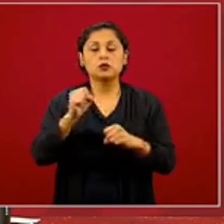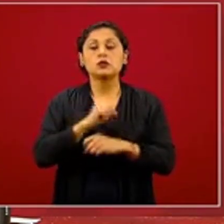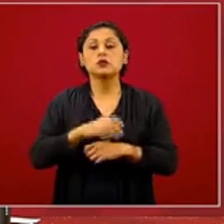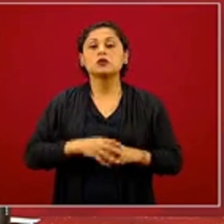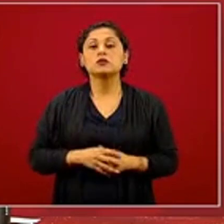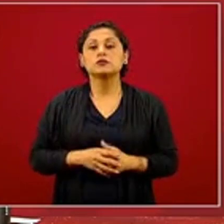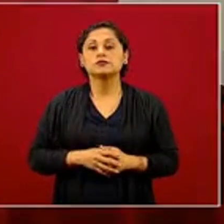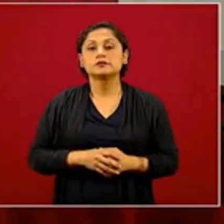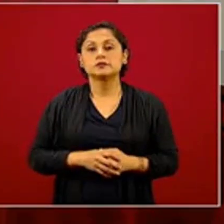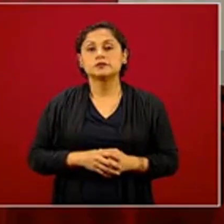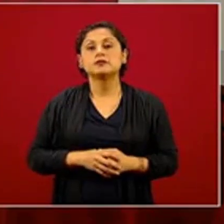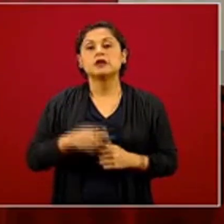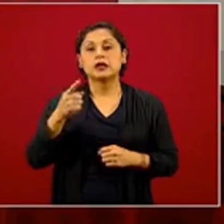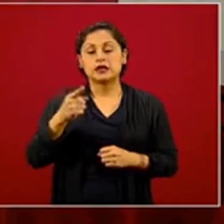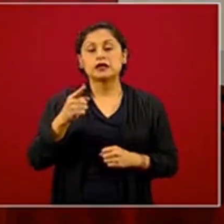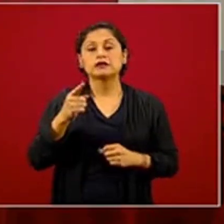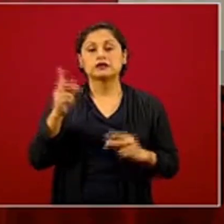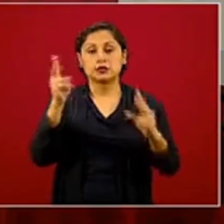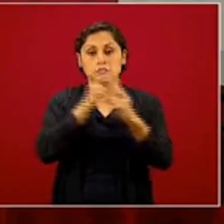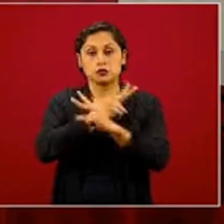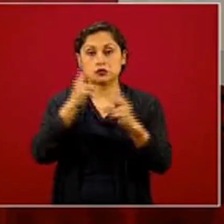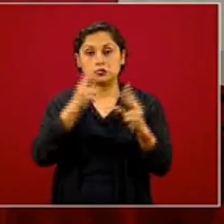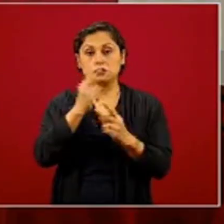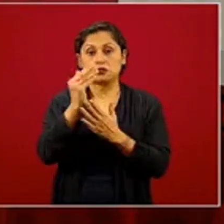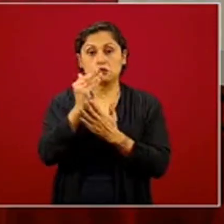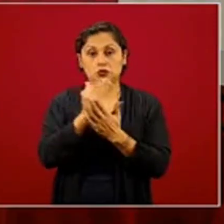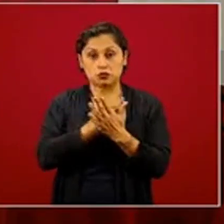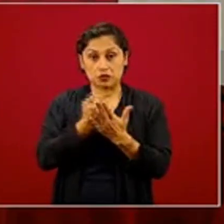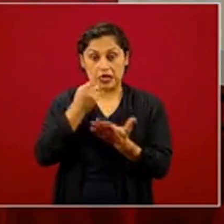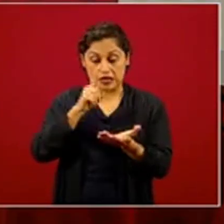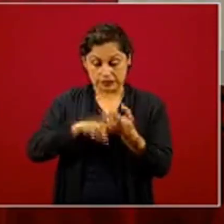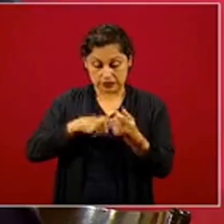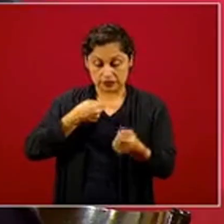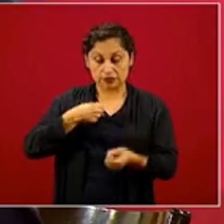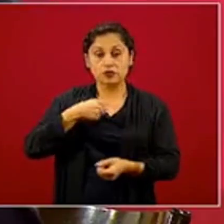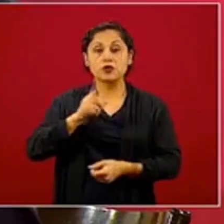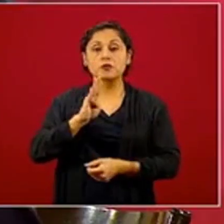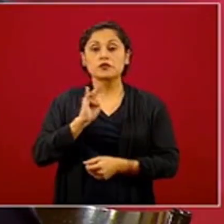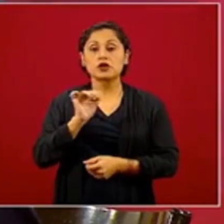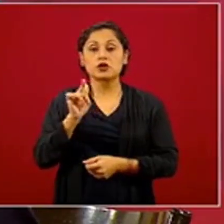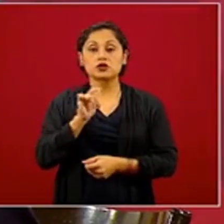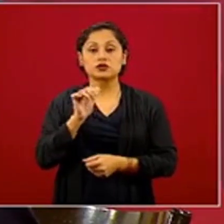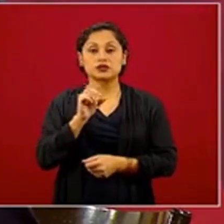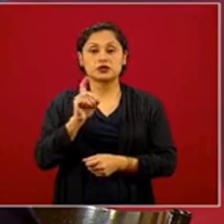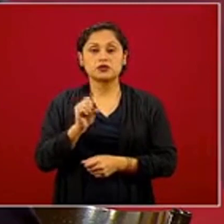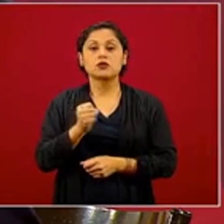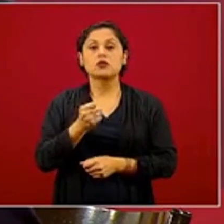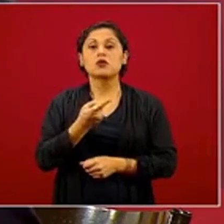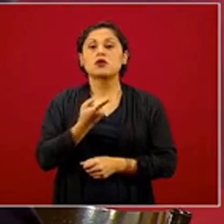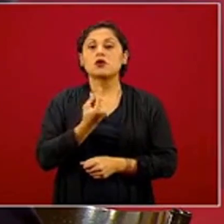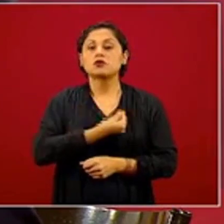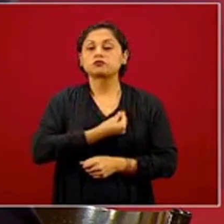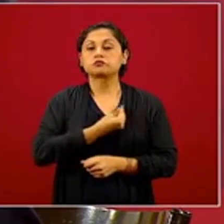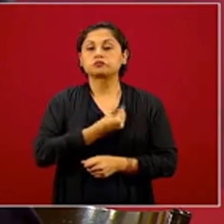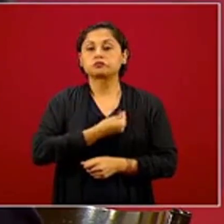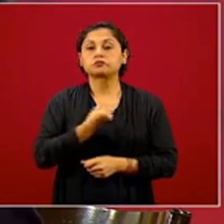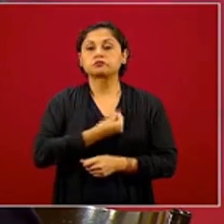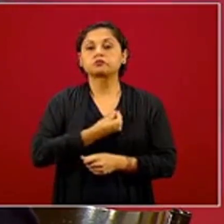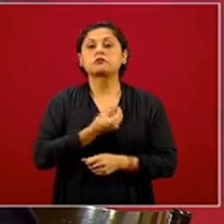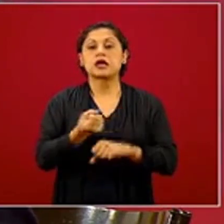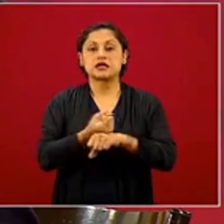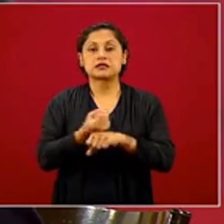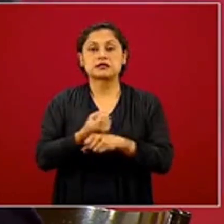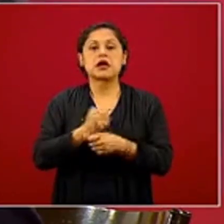la concentración de dióxido de carbono en la sangre y entonces empieza a estar en un estado de acidez de la sangre. No